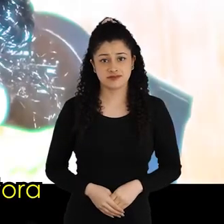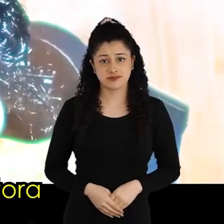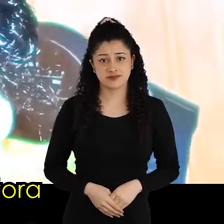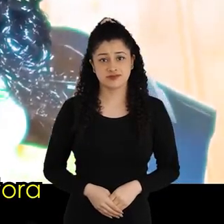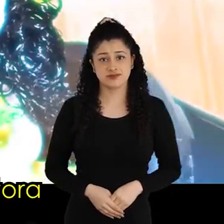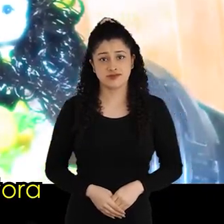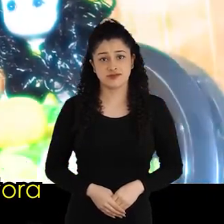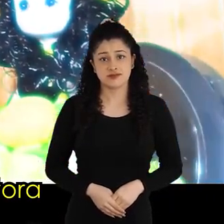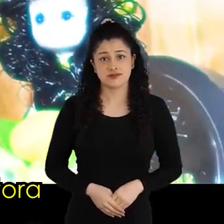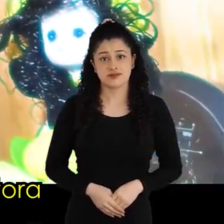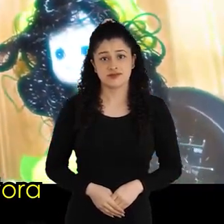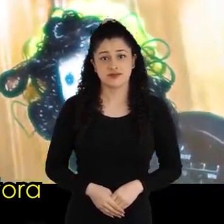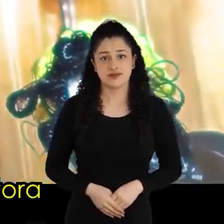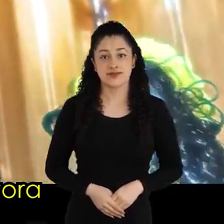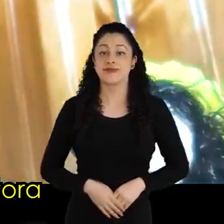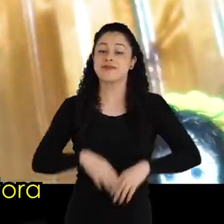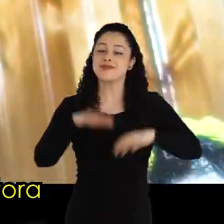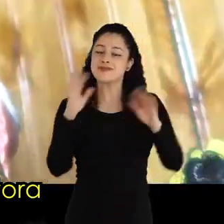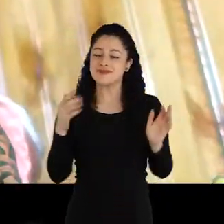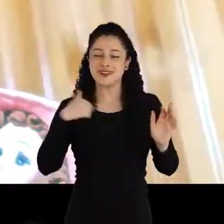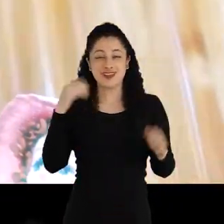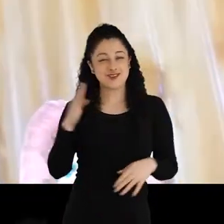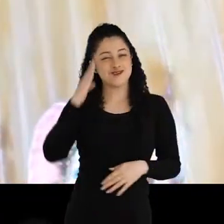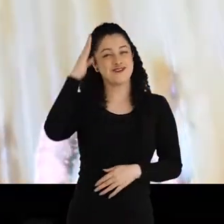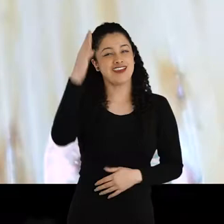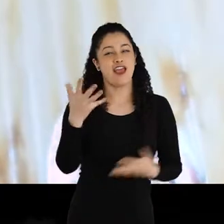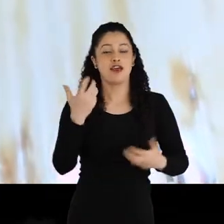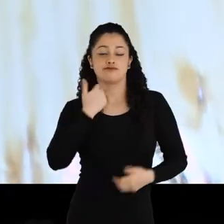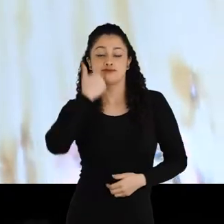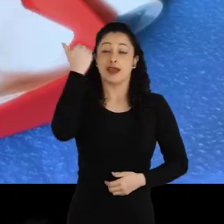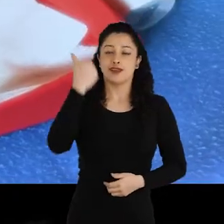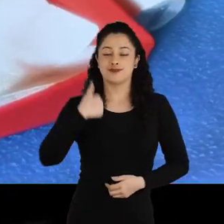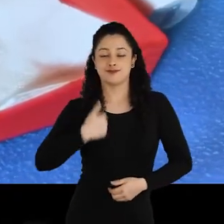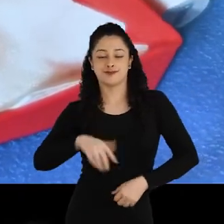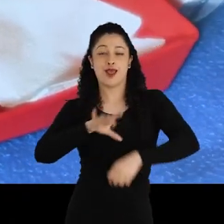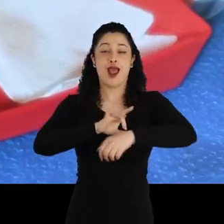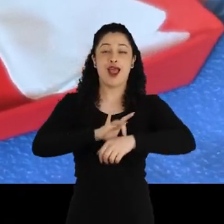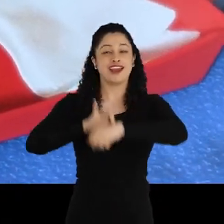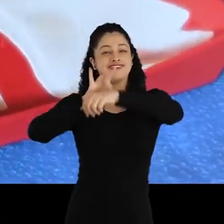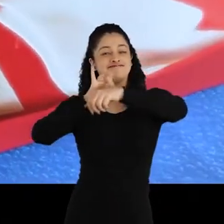Donde esté grande, voy a ser doctora, la mejor.